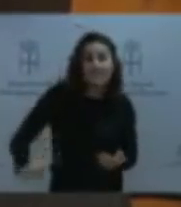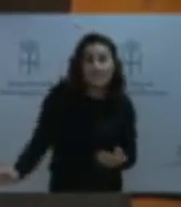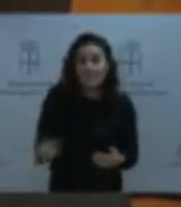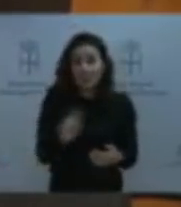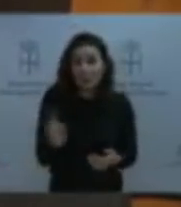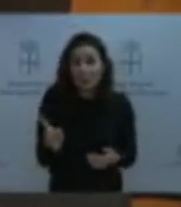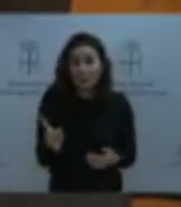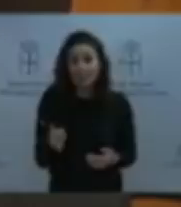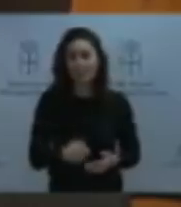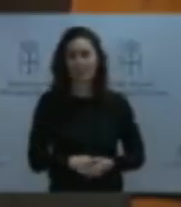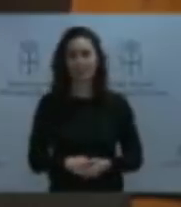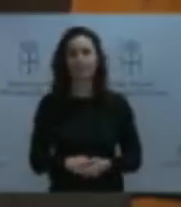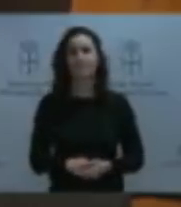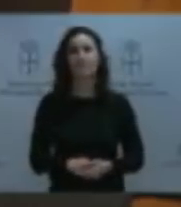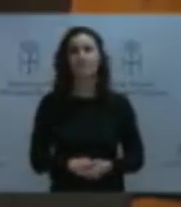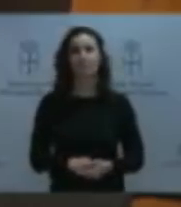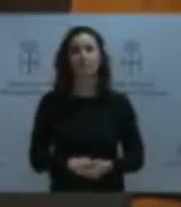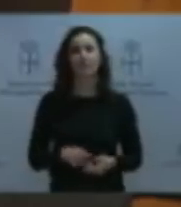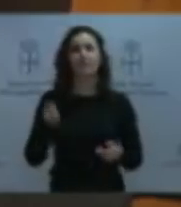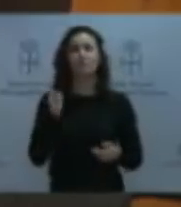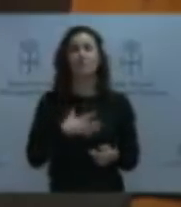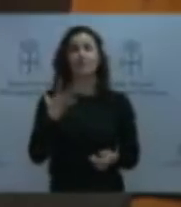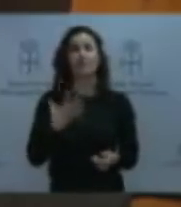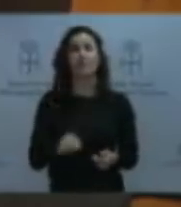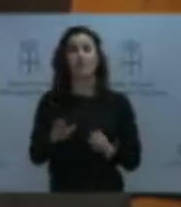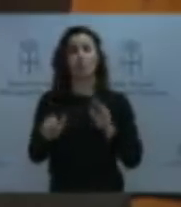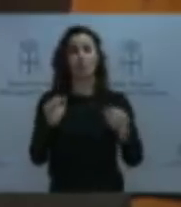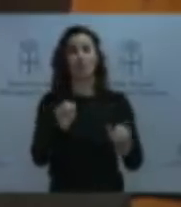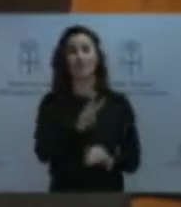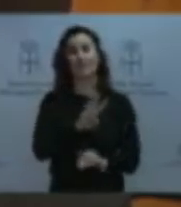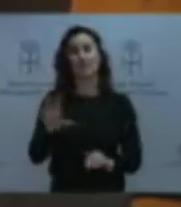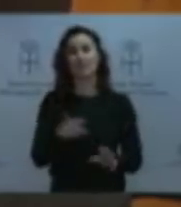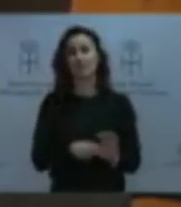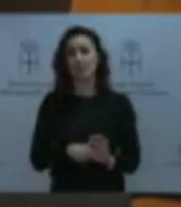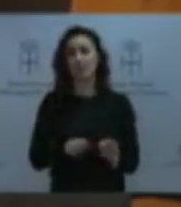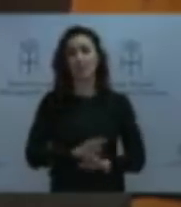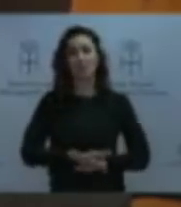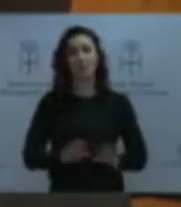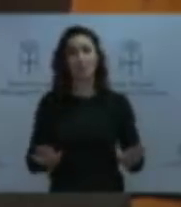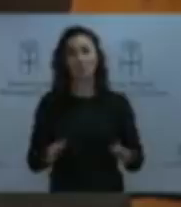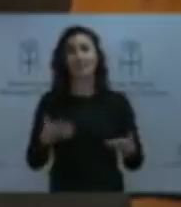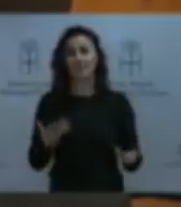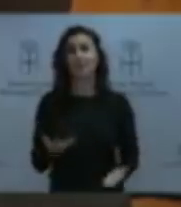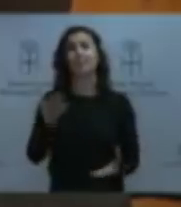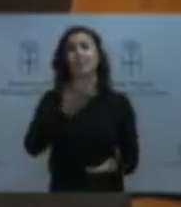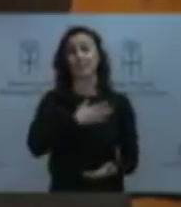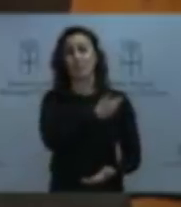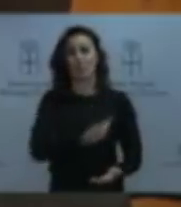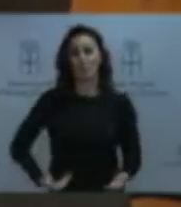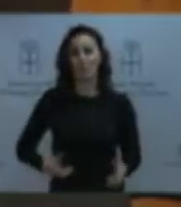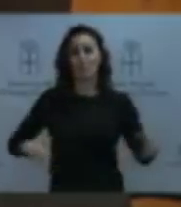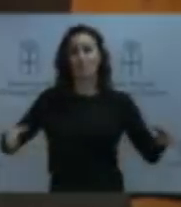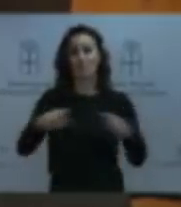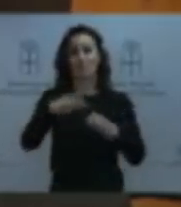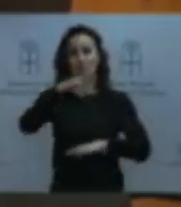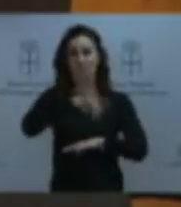solo podríamos haber convocado 35 plazas, las que pertenecen a los equipos de atención primaria en este momento vacantes,